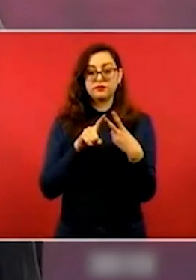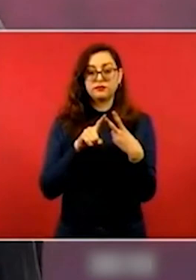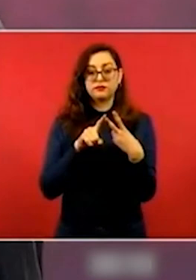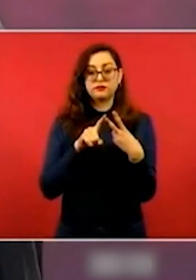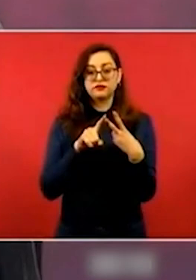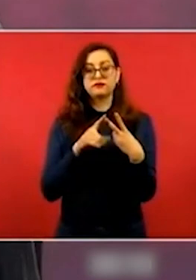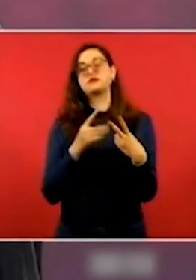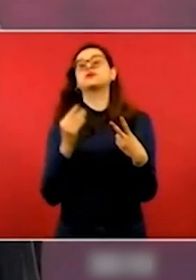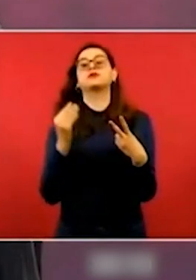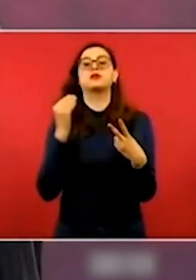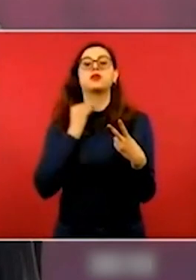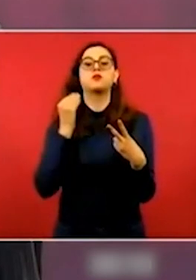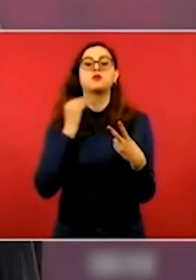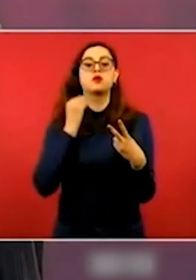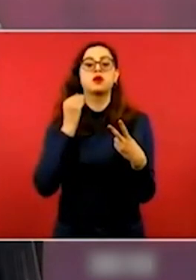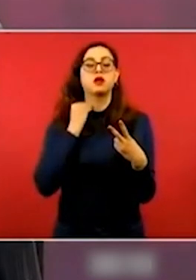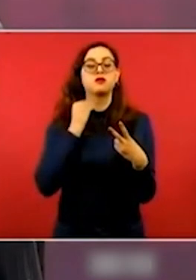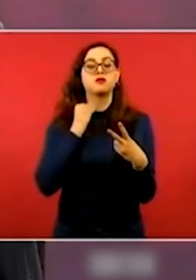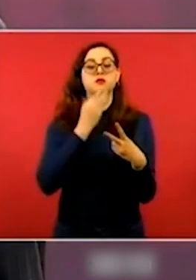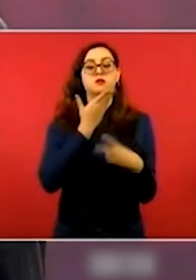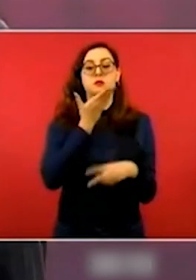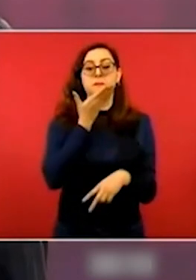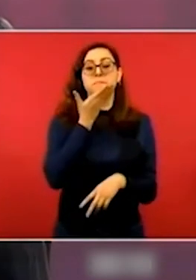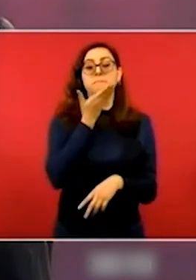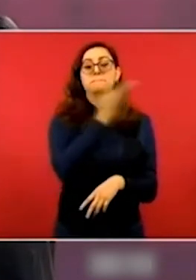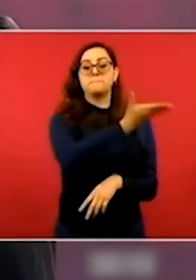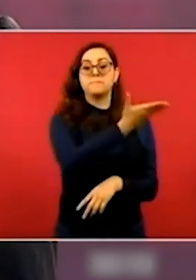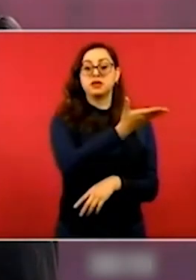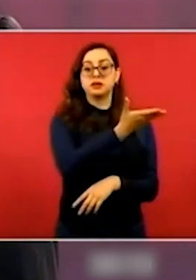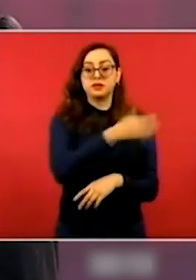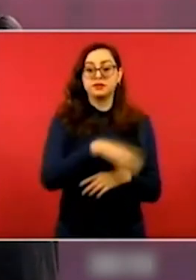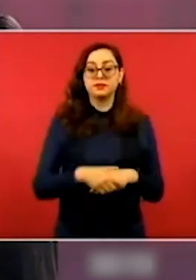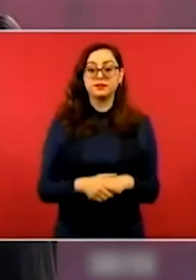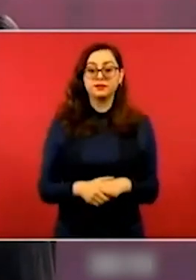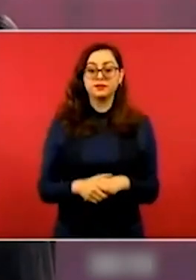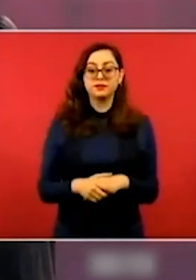a funcionarios de alto nivel